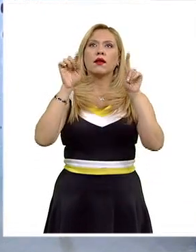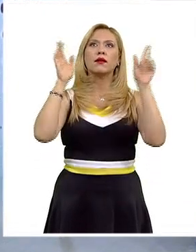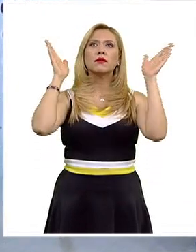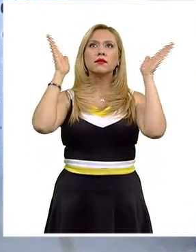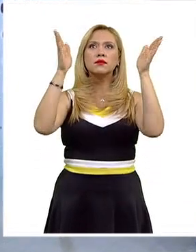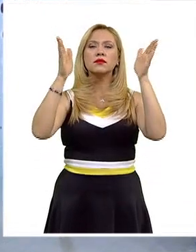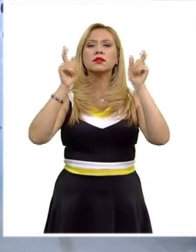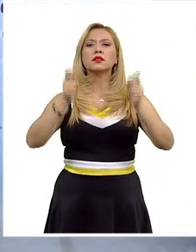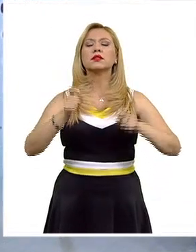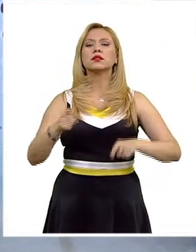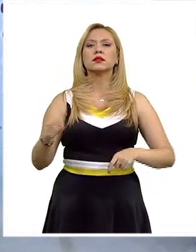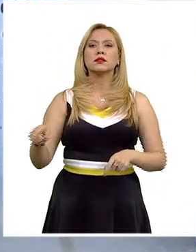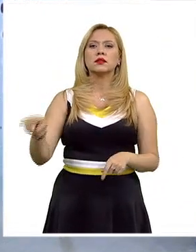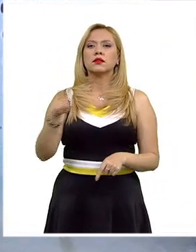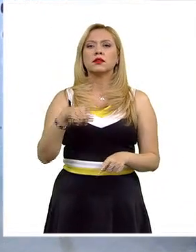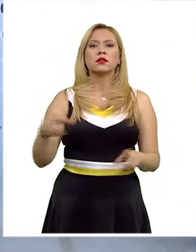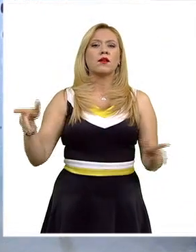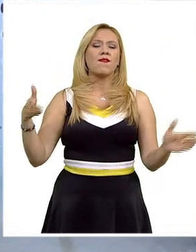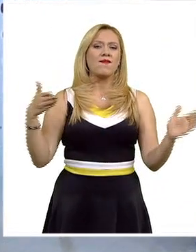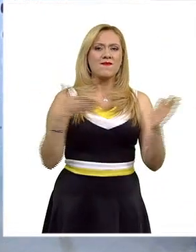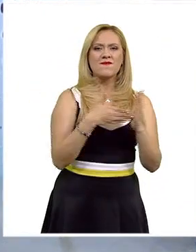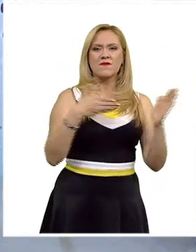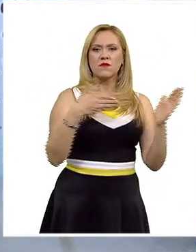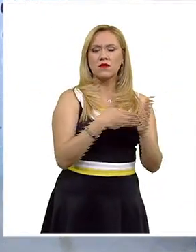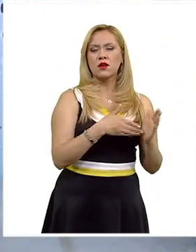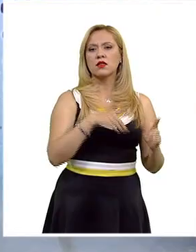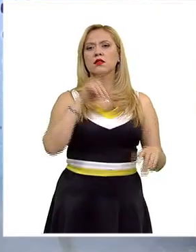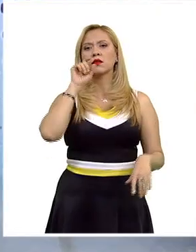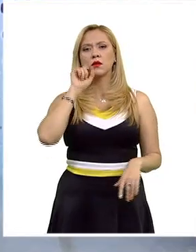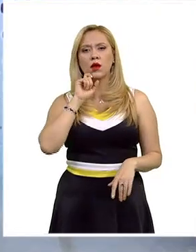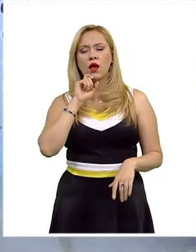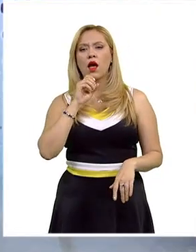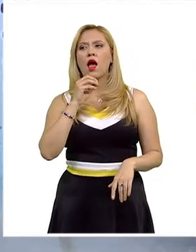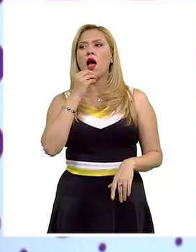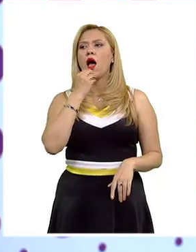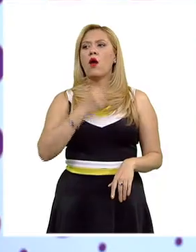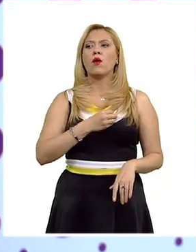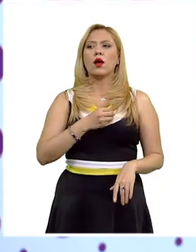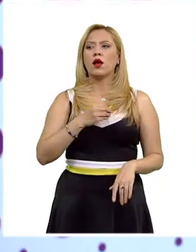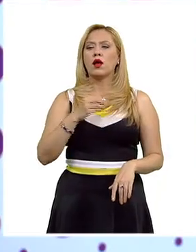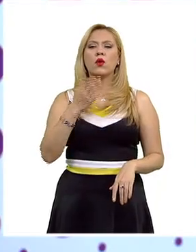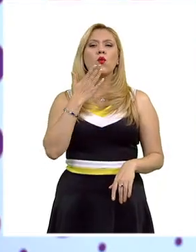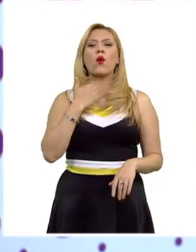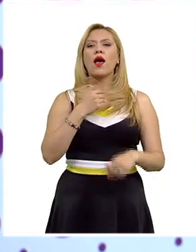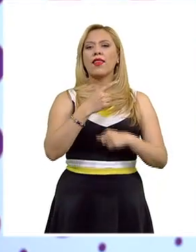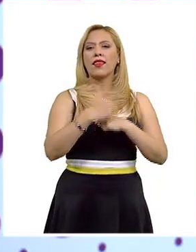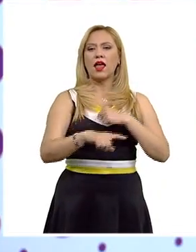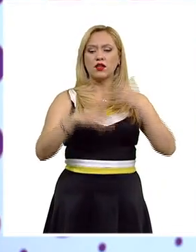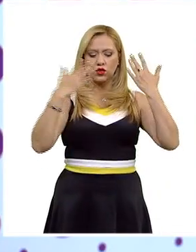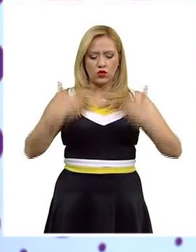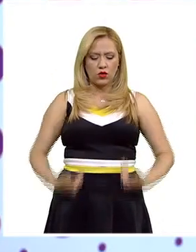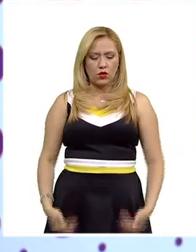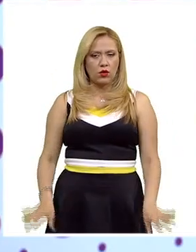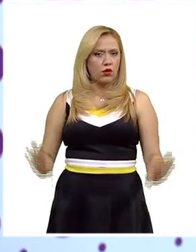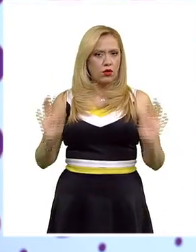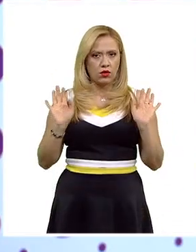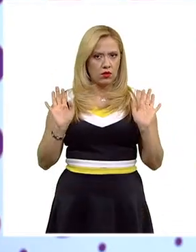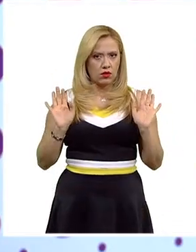la conducta es conducta de acoso sexual, aunque no genere daño. Es porque a veces el